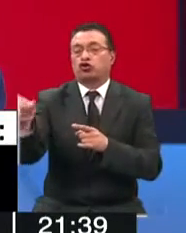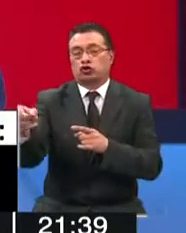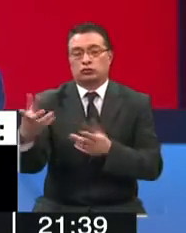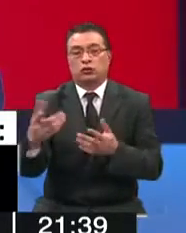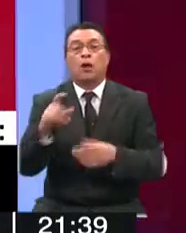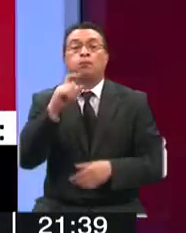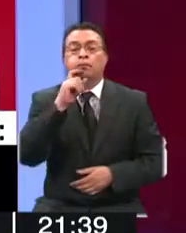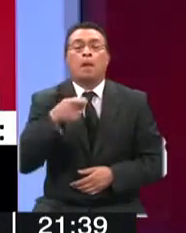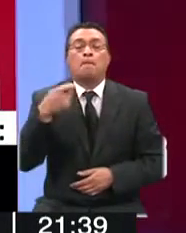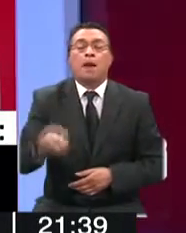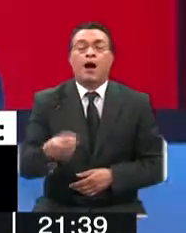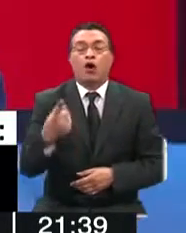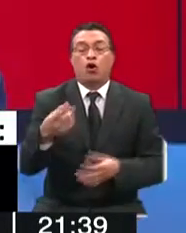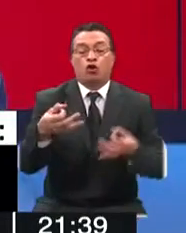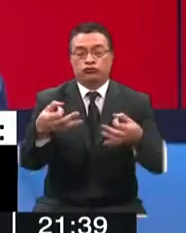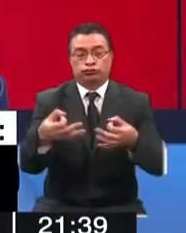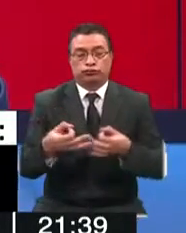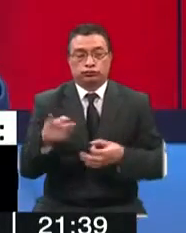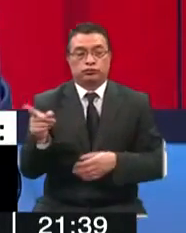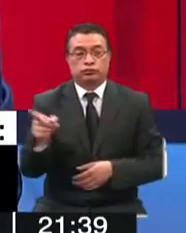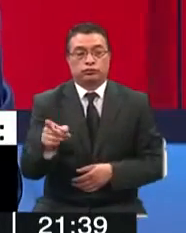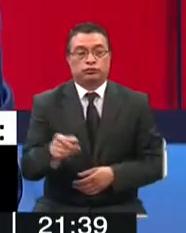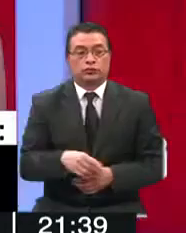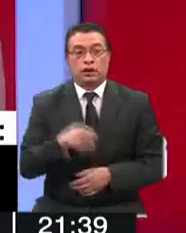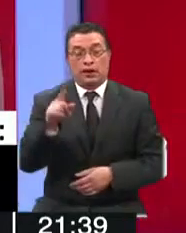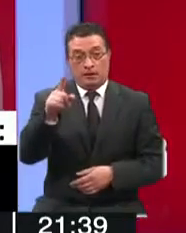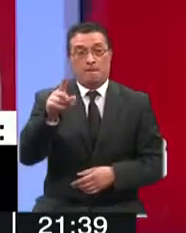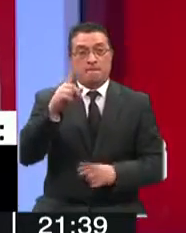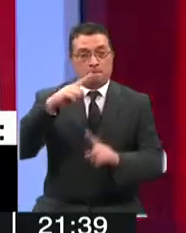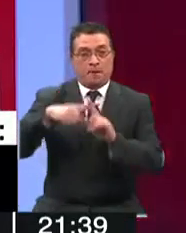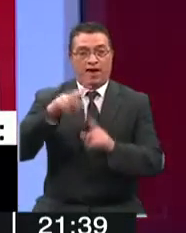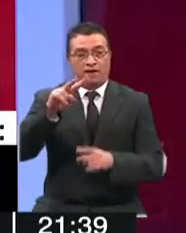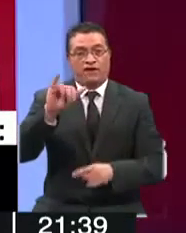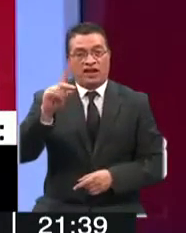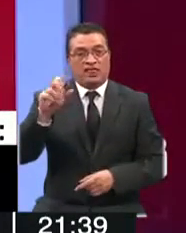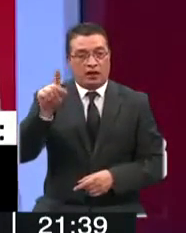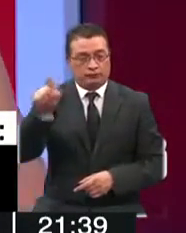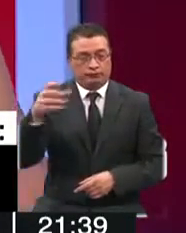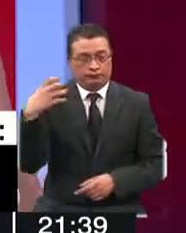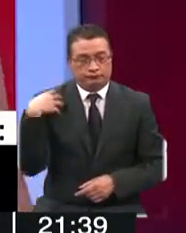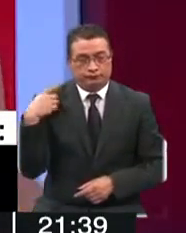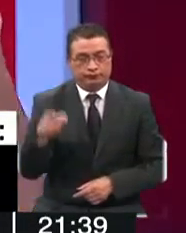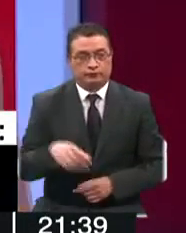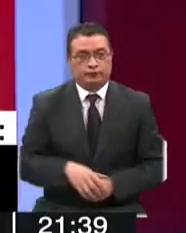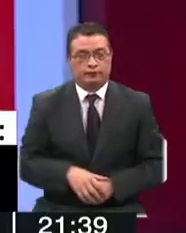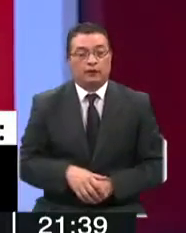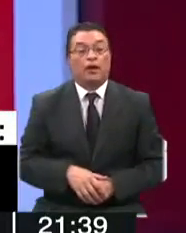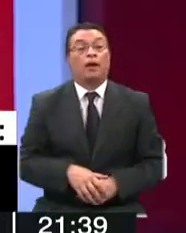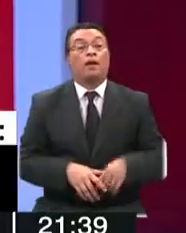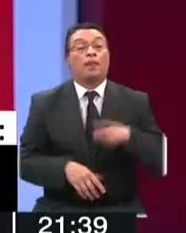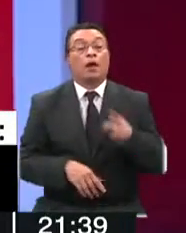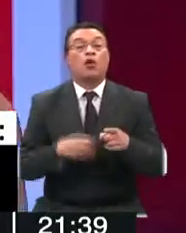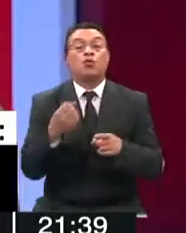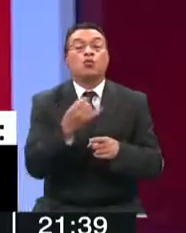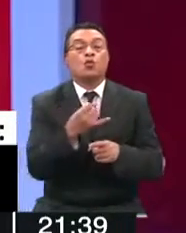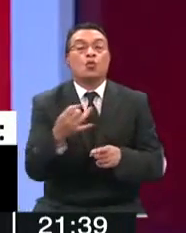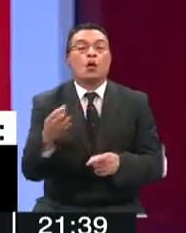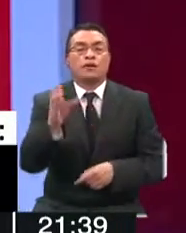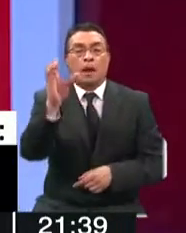paga el auditor externo? ISAPRE Más Vida. Ya. ¿Cuántos auditores o cuánto personal cuenta